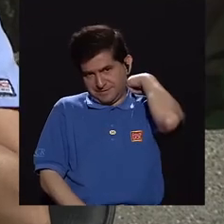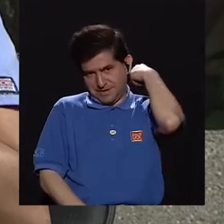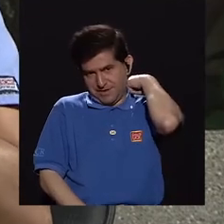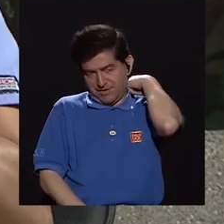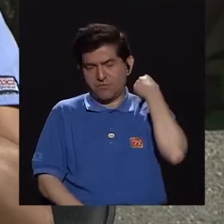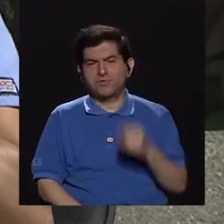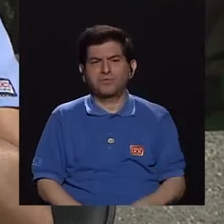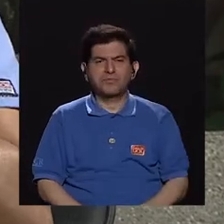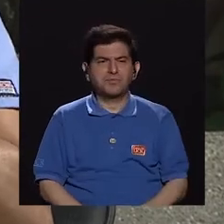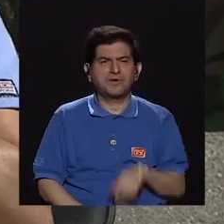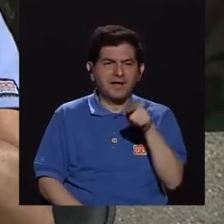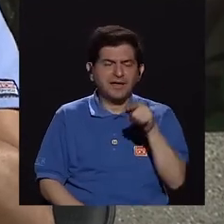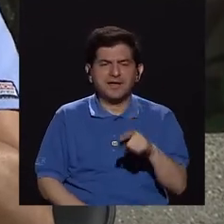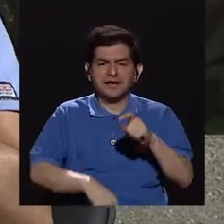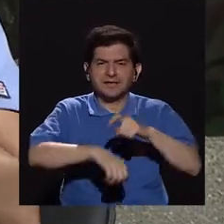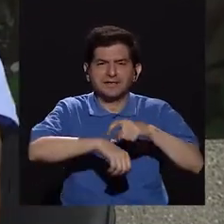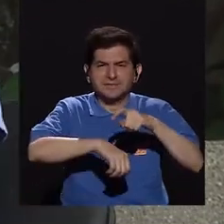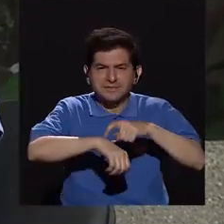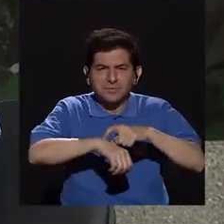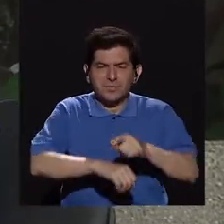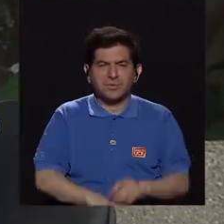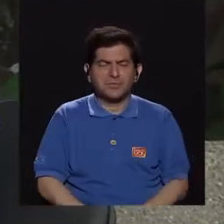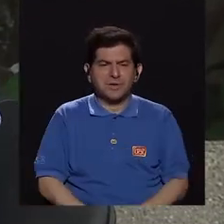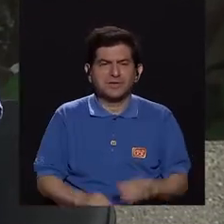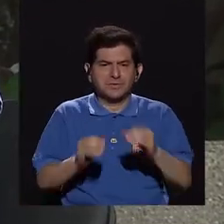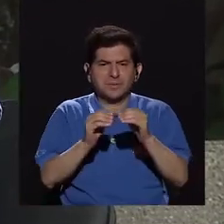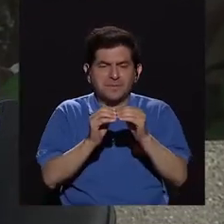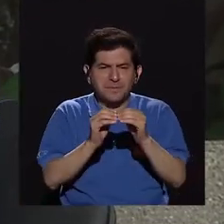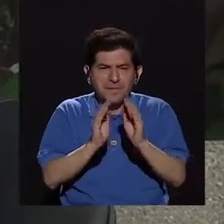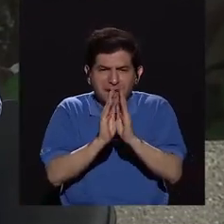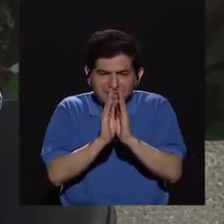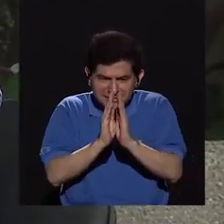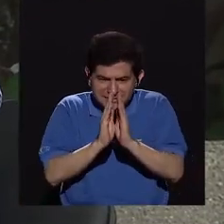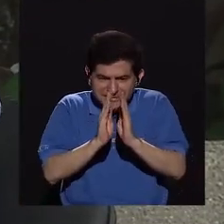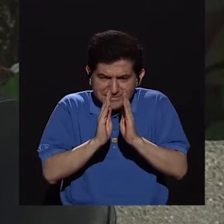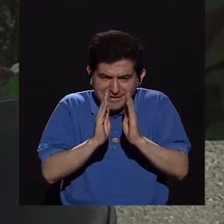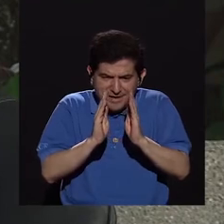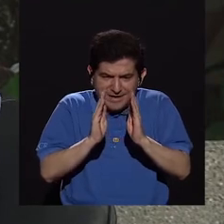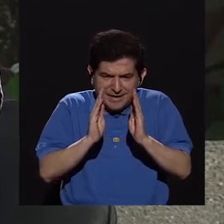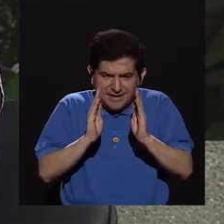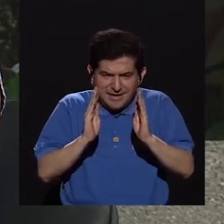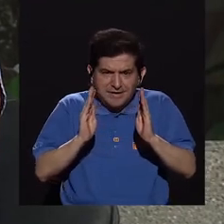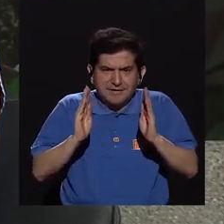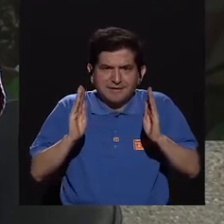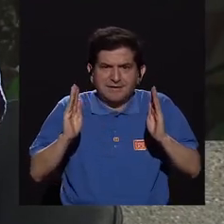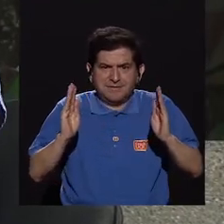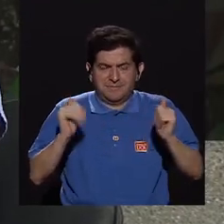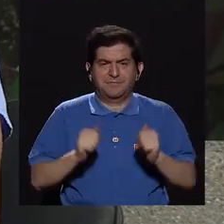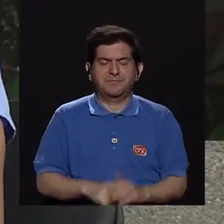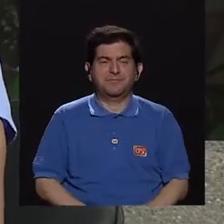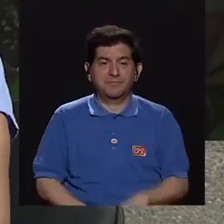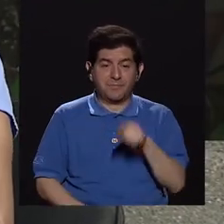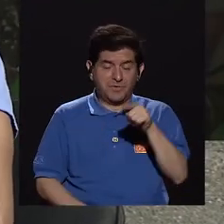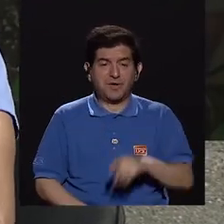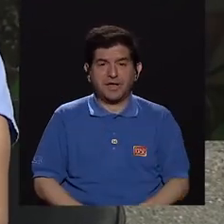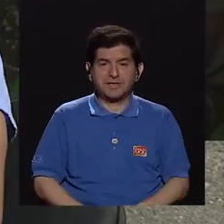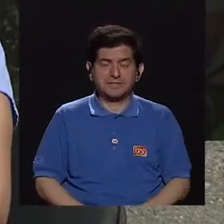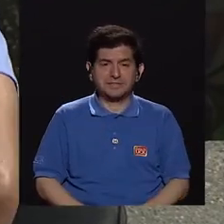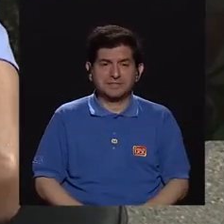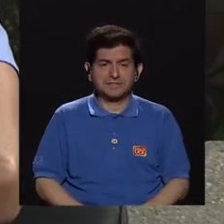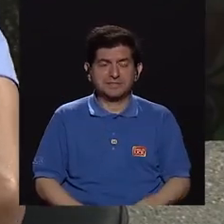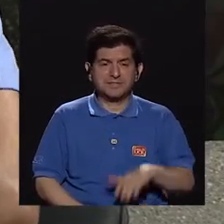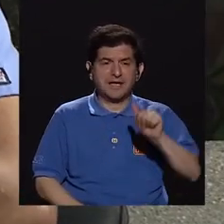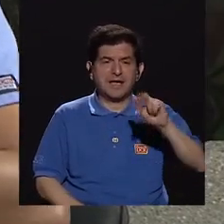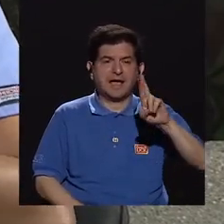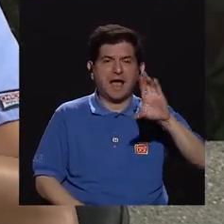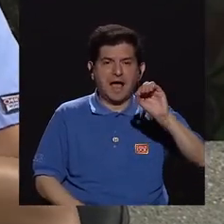tiende a ser más amplio, extenso, ¿verdad? Ese arco de movilidad es